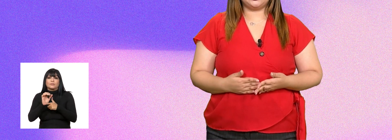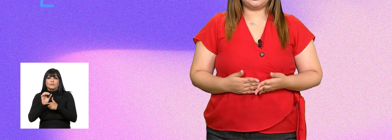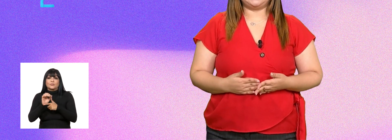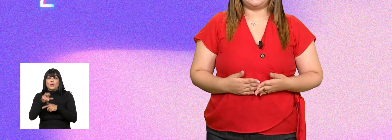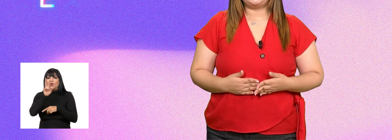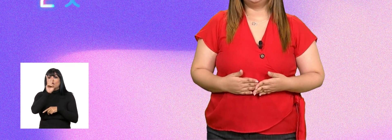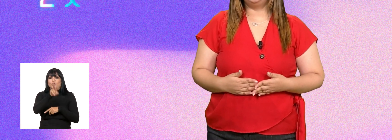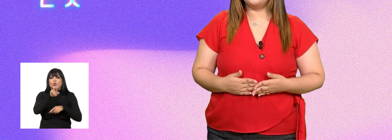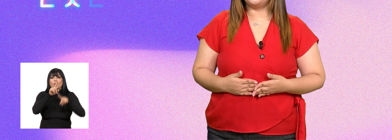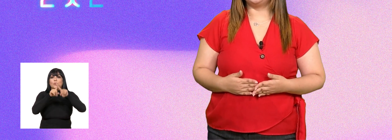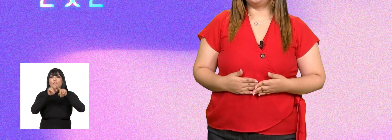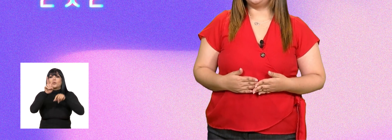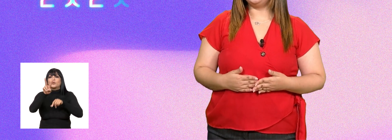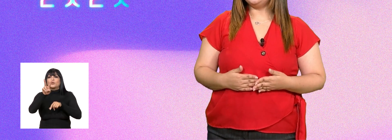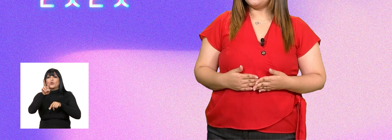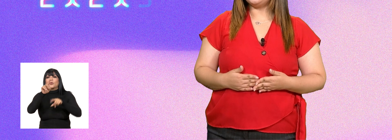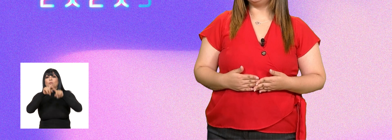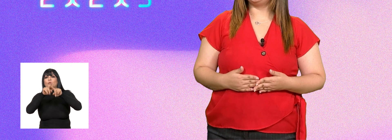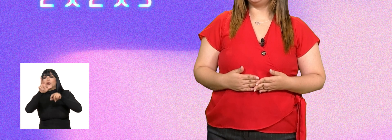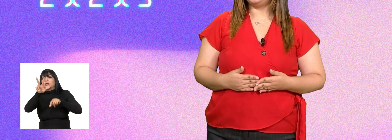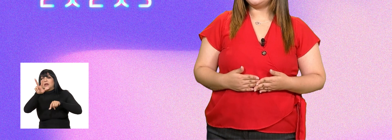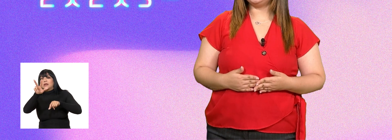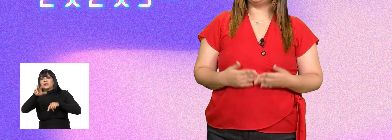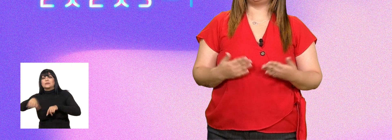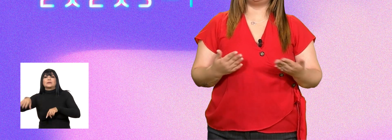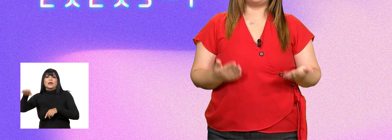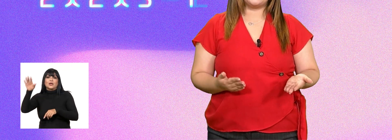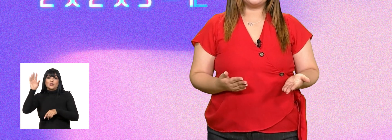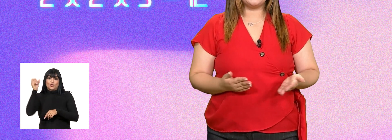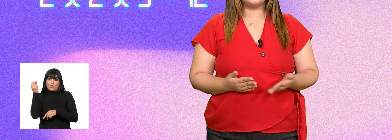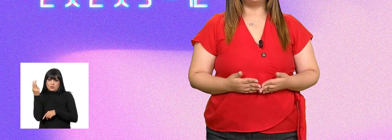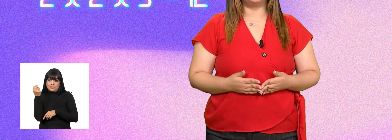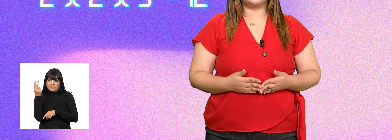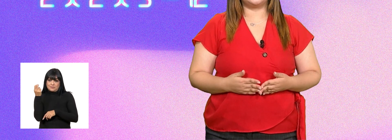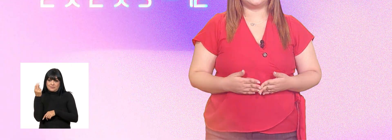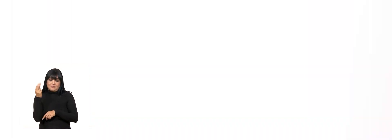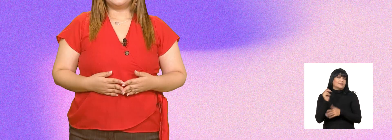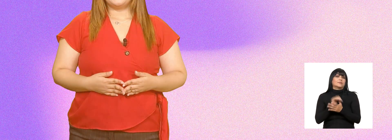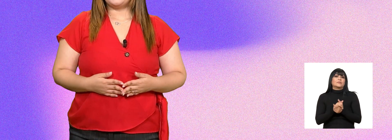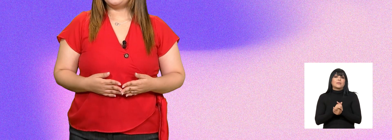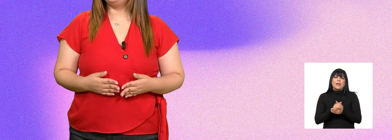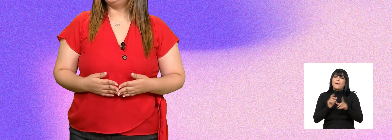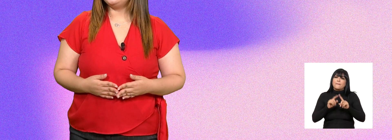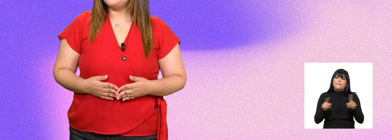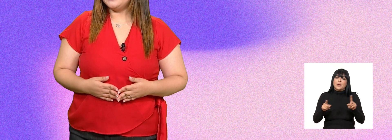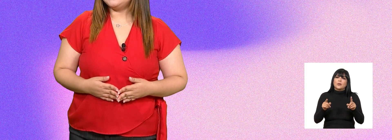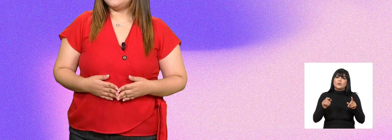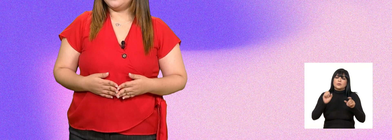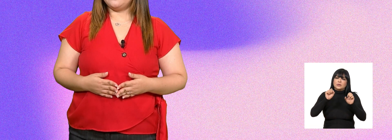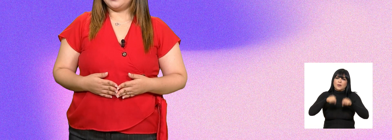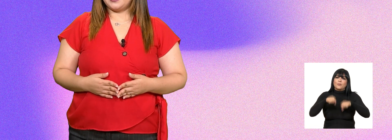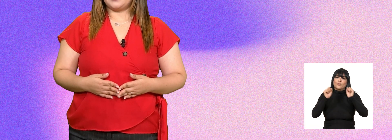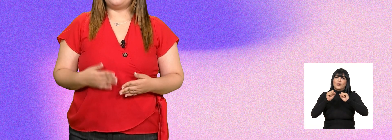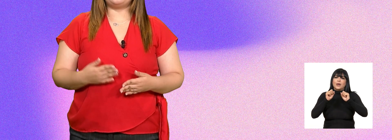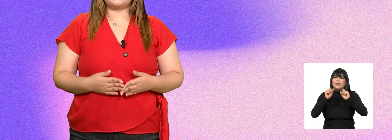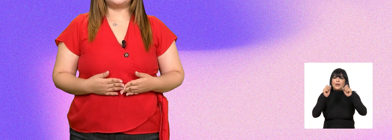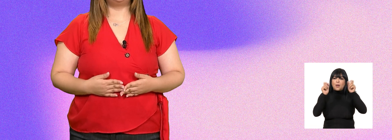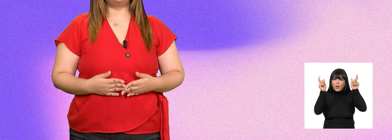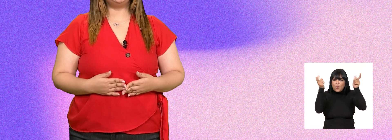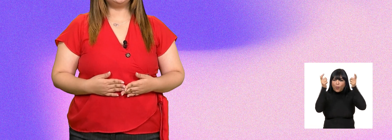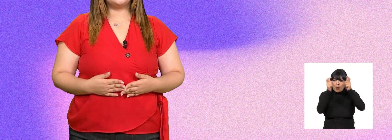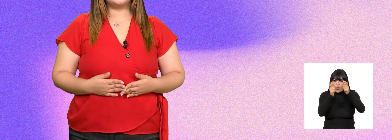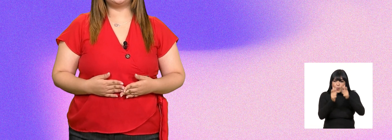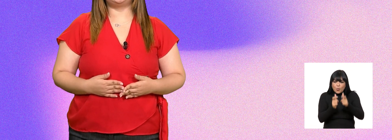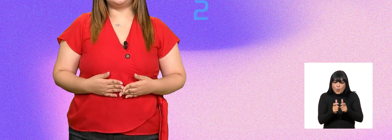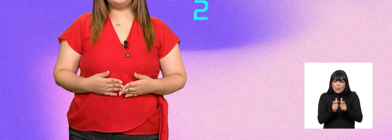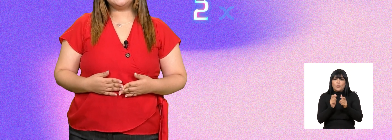Entonces, 2 por 2 por 3 es igual a 12. Aún se puede simplificar más la